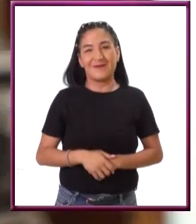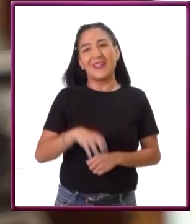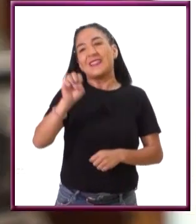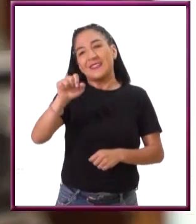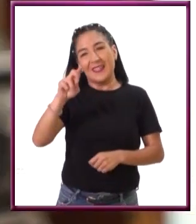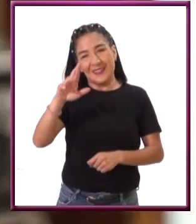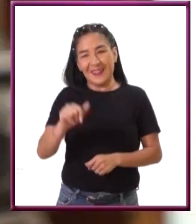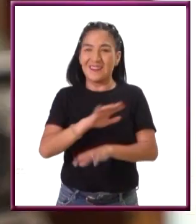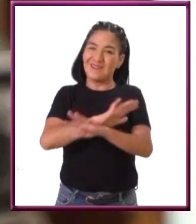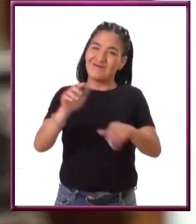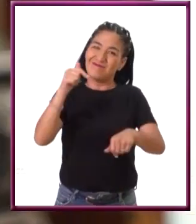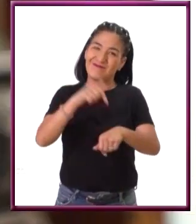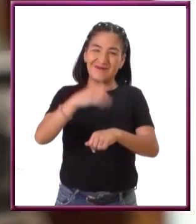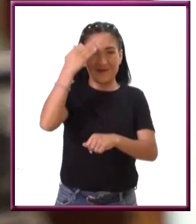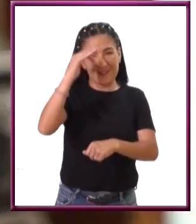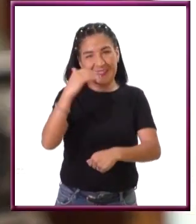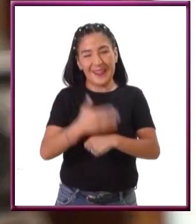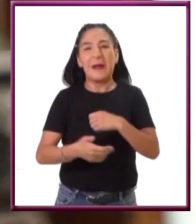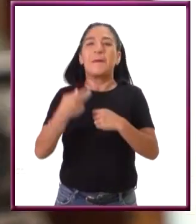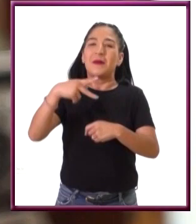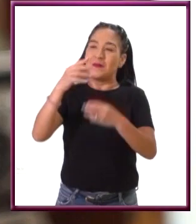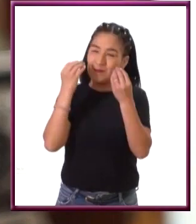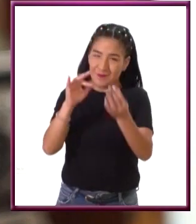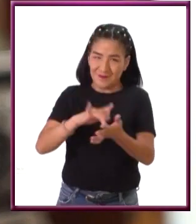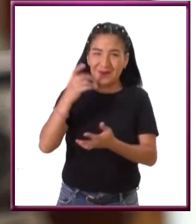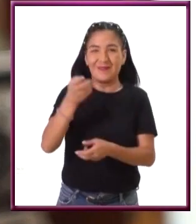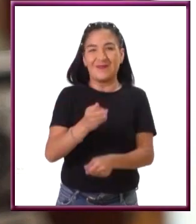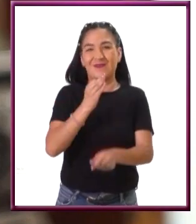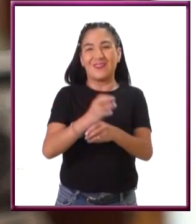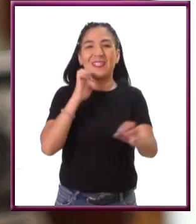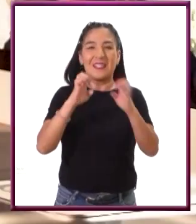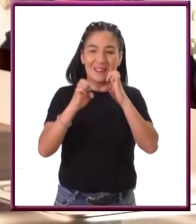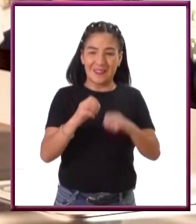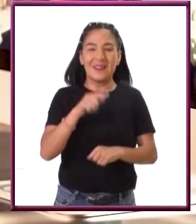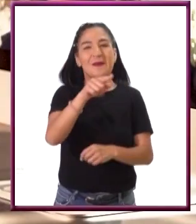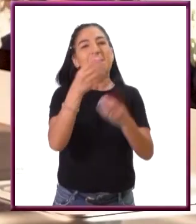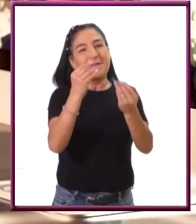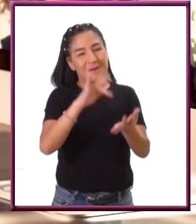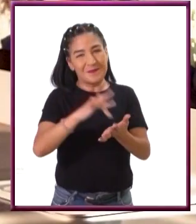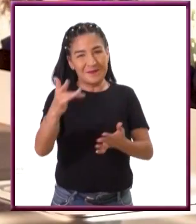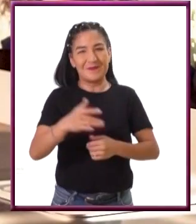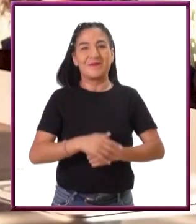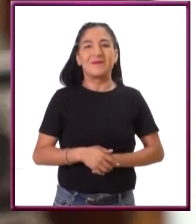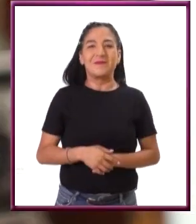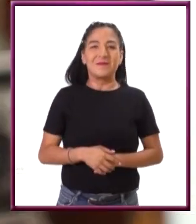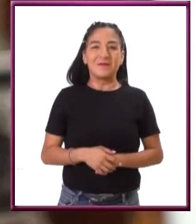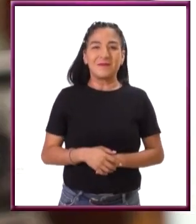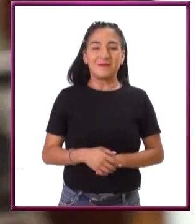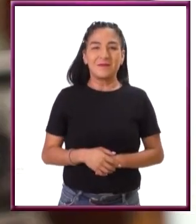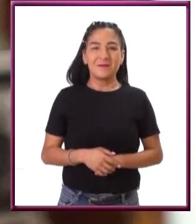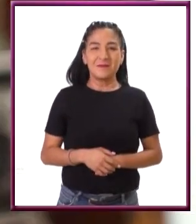se nos acabó el tiempo, pero te agradezco mucho esta entrevista. Muchas gracias, Pau.